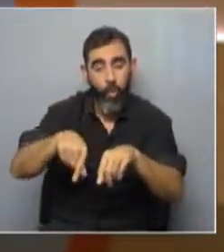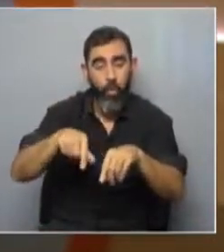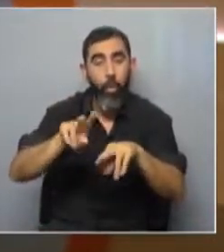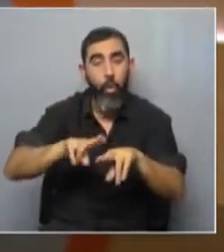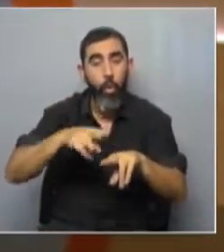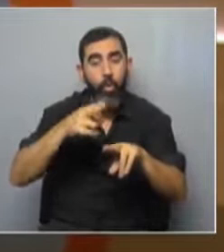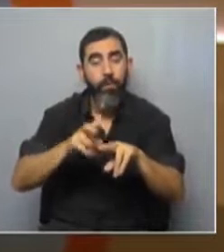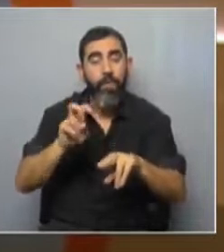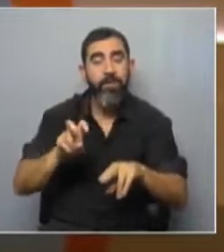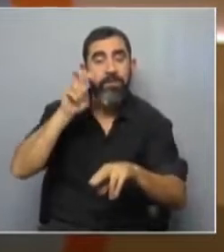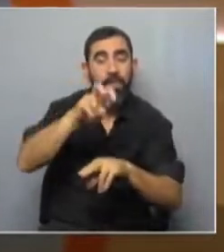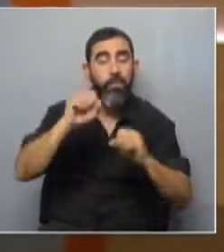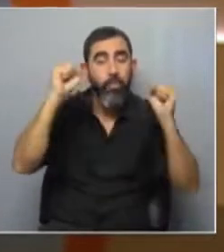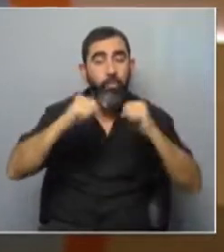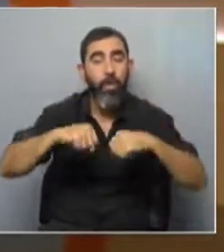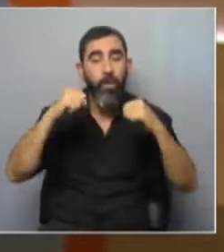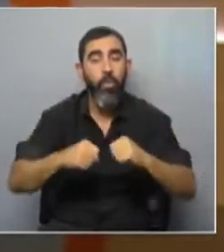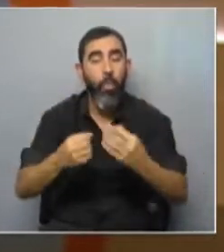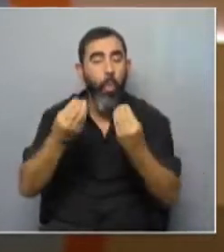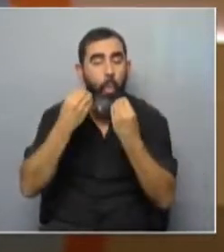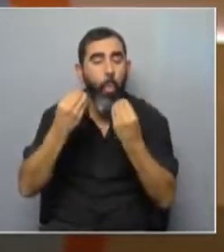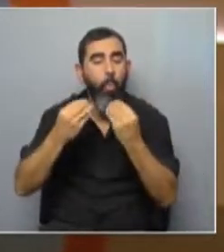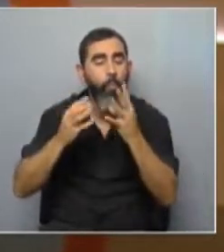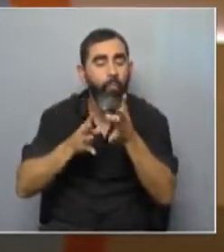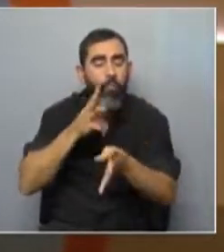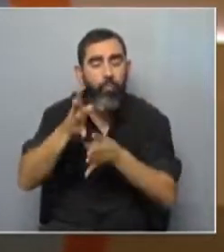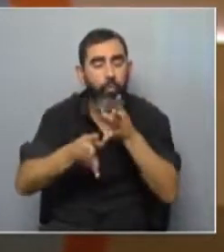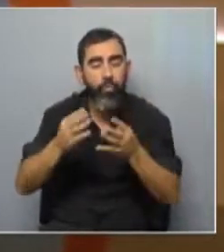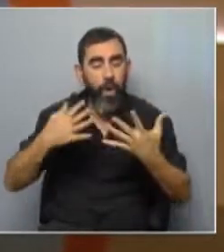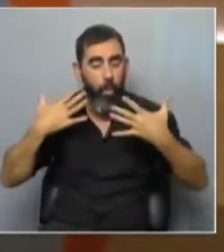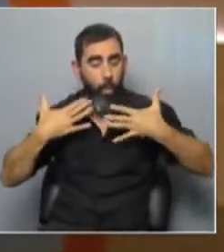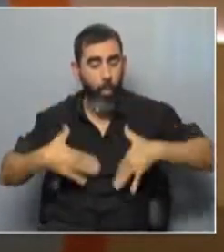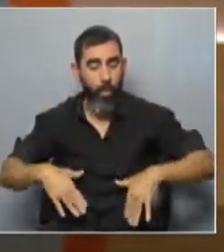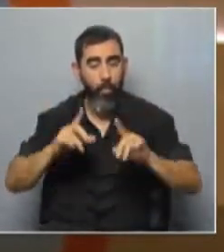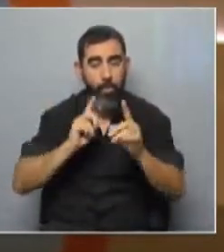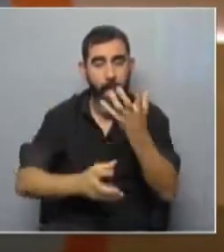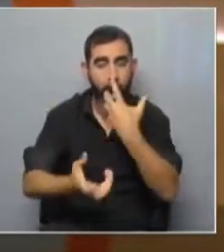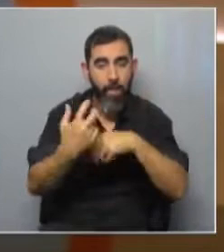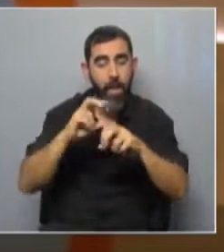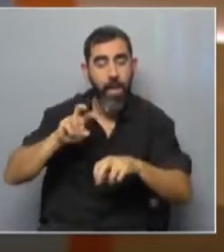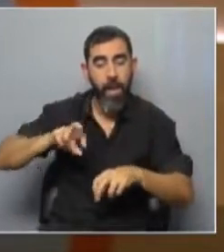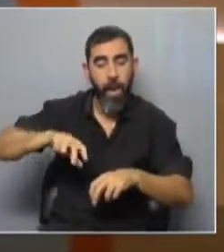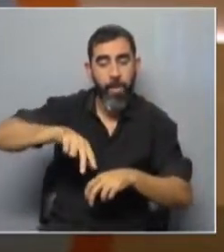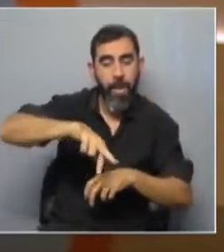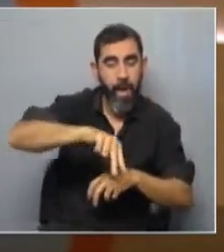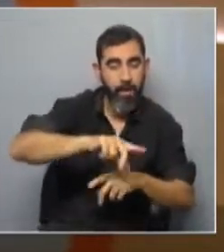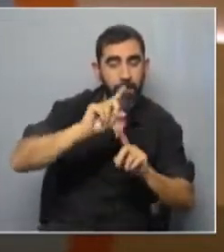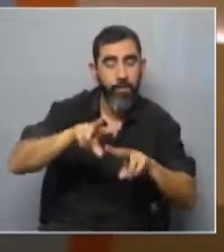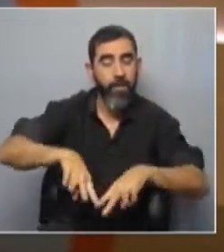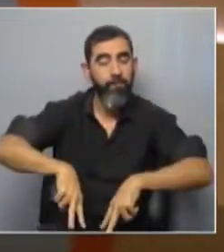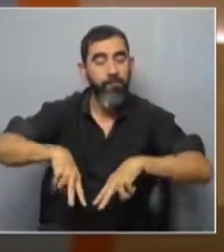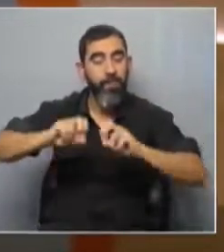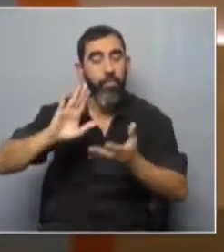retornaremos a Salto y Paysandú para conocer cómo se estudia el funcionamiento de nuestro cuerpo y el de los animales al caminar, y también